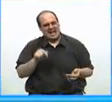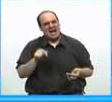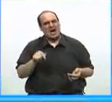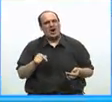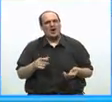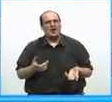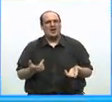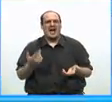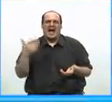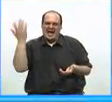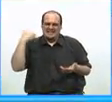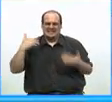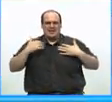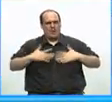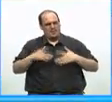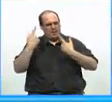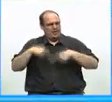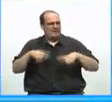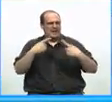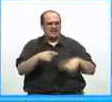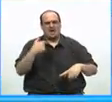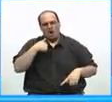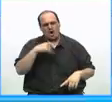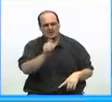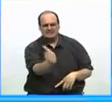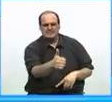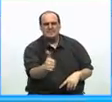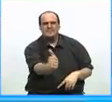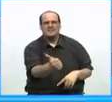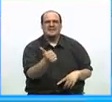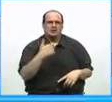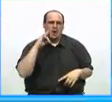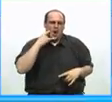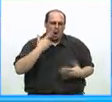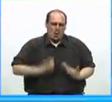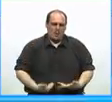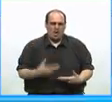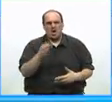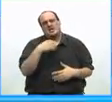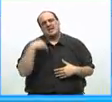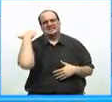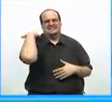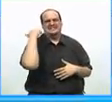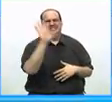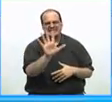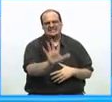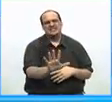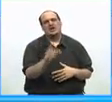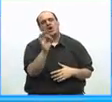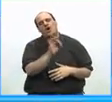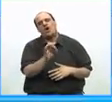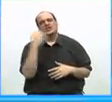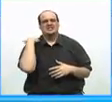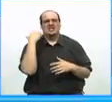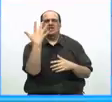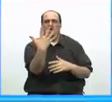tenía tenía otra forma física hoy por hoy me siento más cómodo de doble cinco o de cinco con de cinco solo con tres en el medio